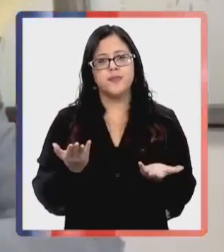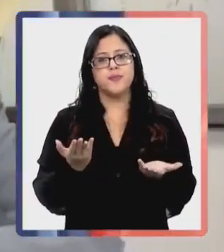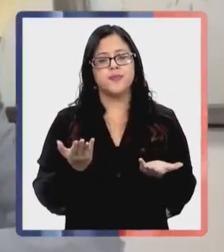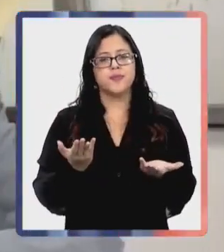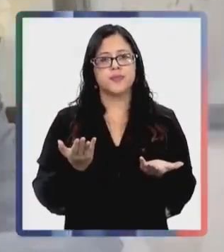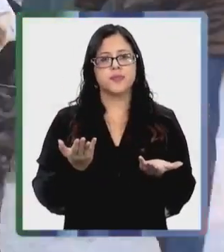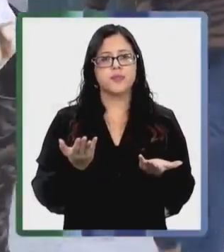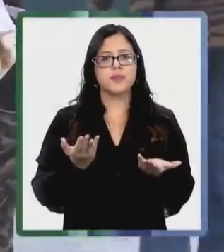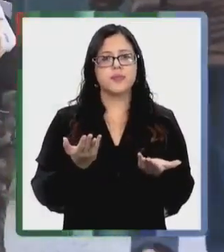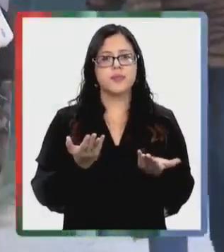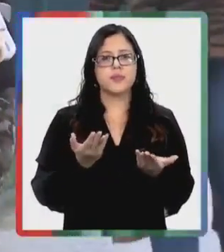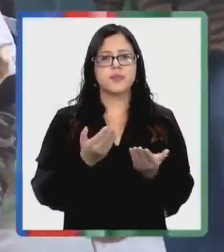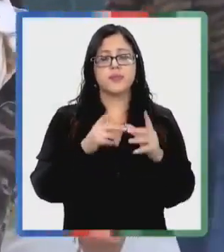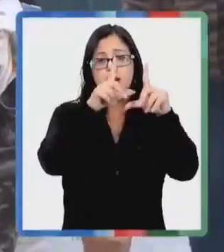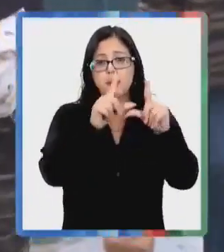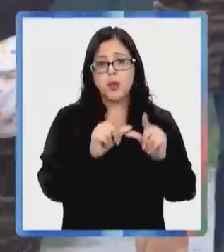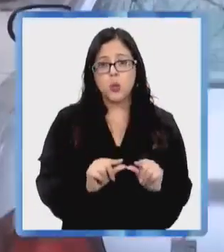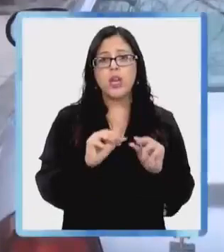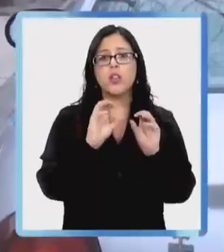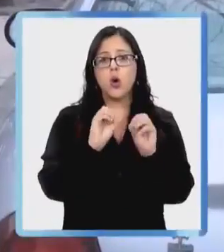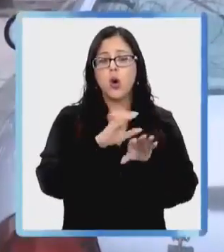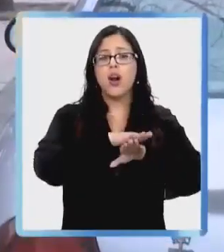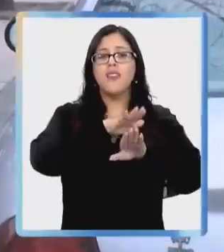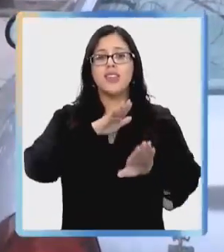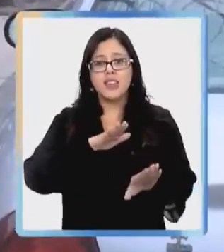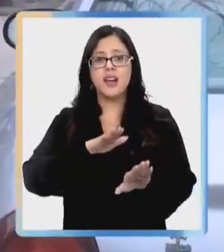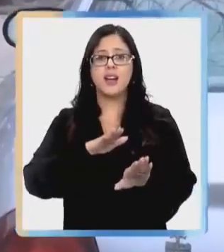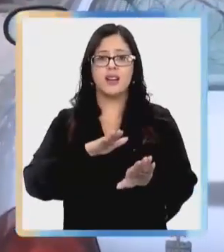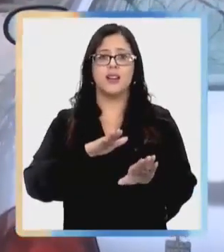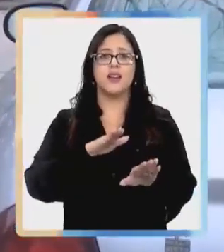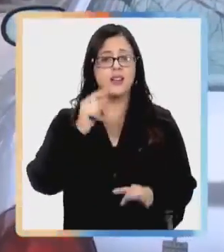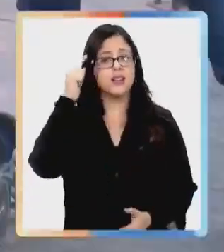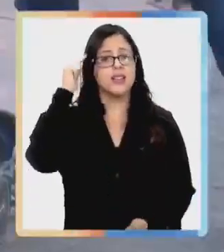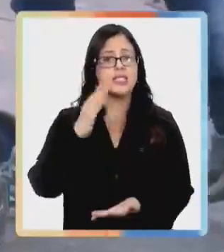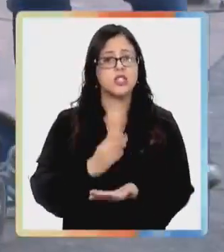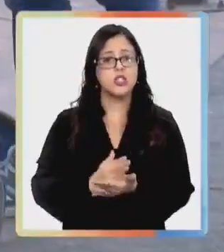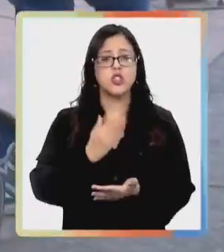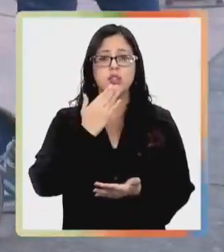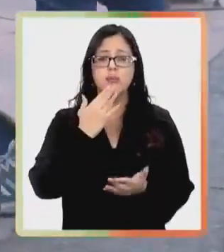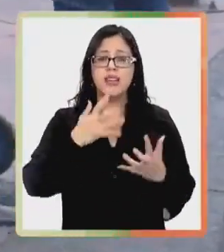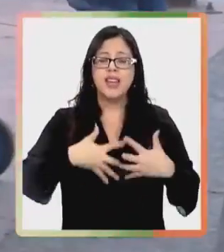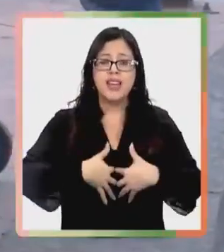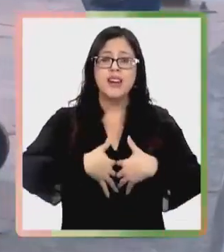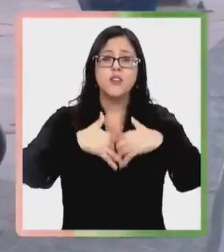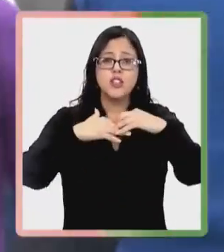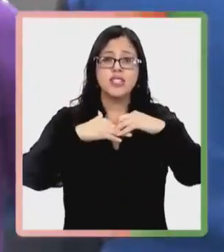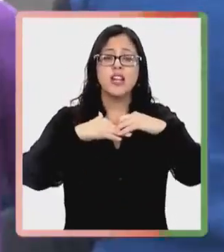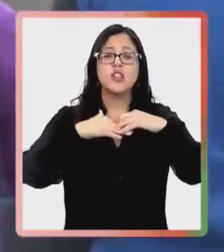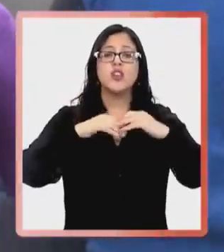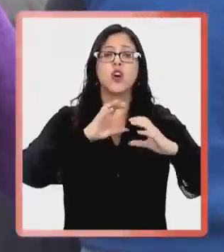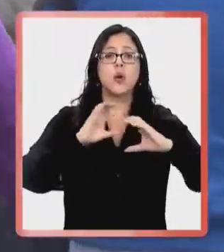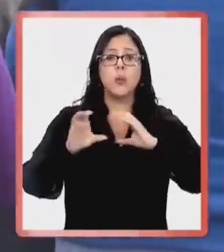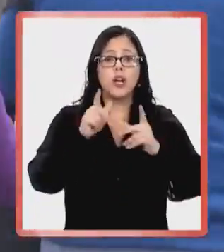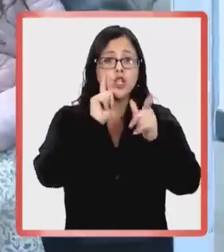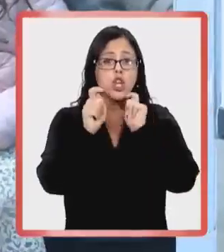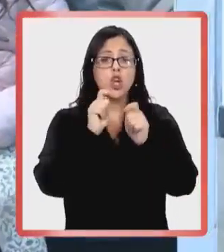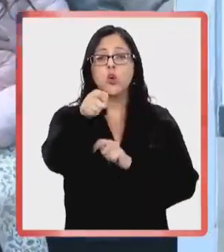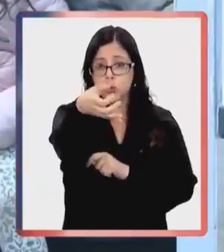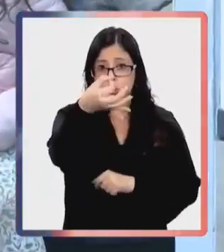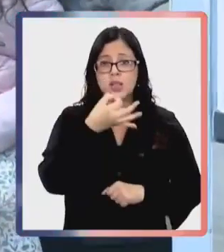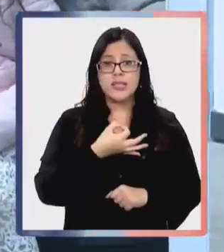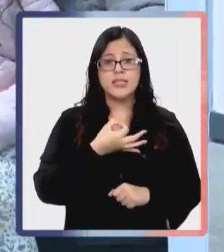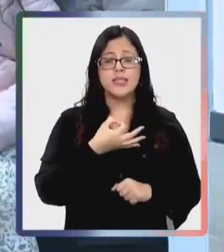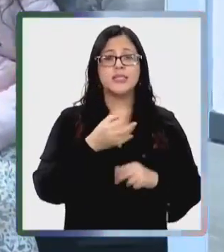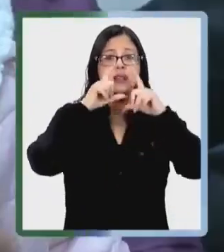morigerado, se podría haber disminuido, tomando las medidas de forma preventiva, sobre todo reforzando la comunicación de riesgo, lo que tú